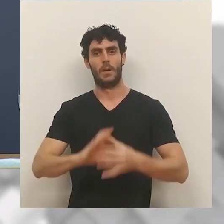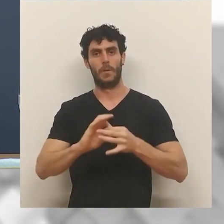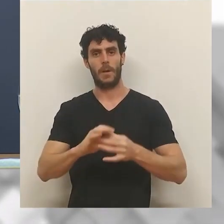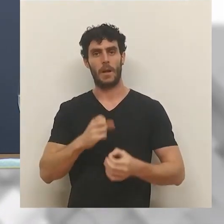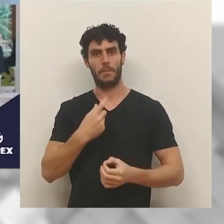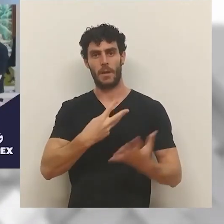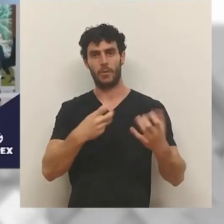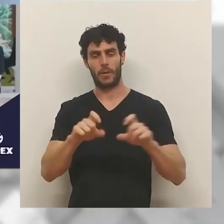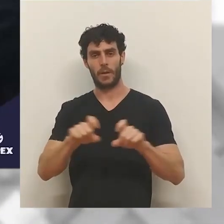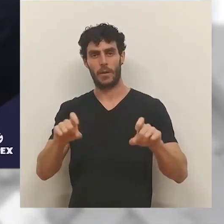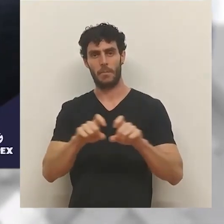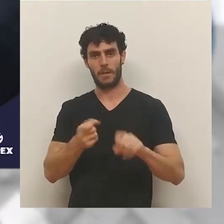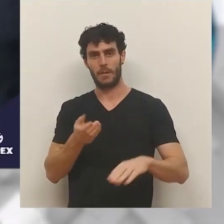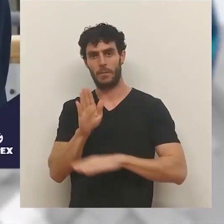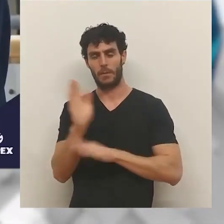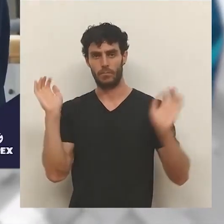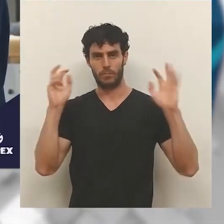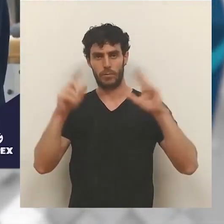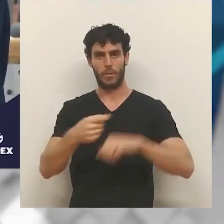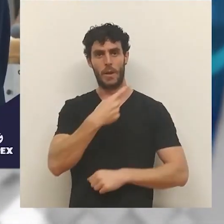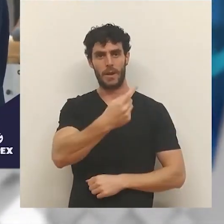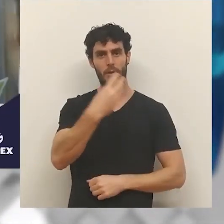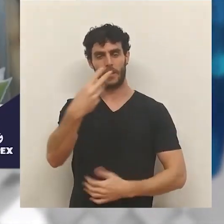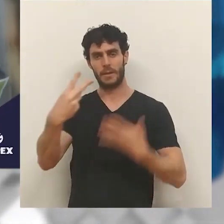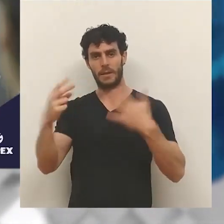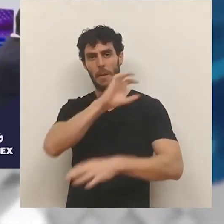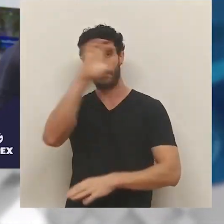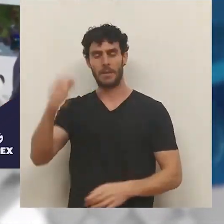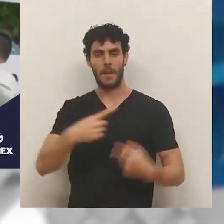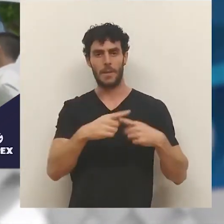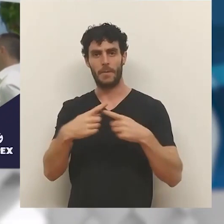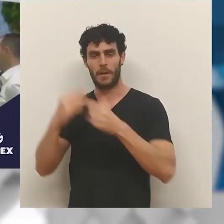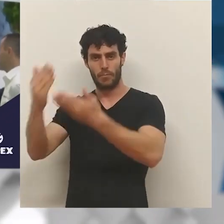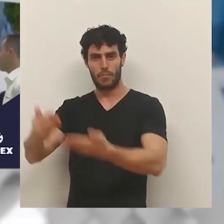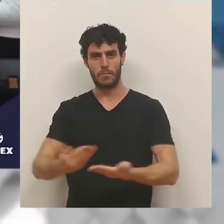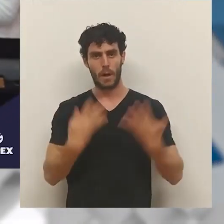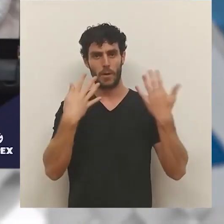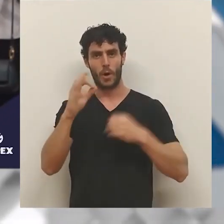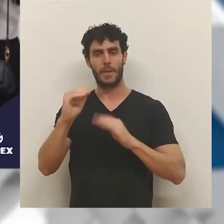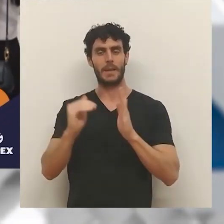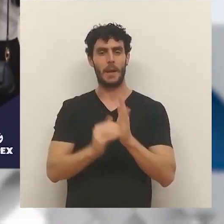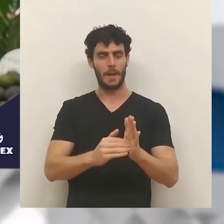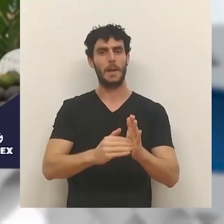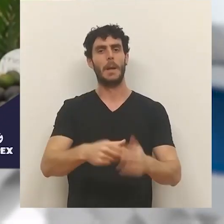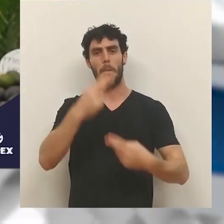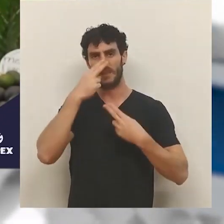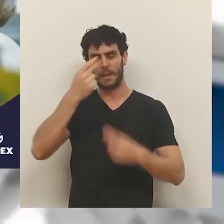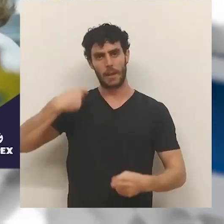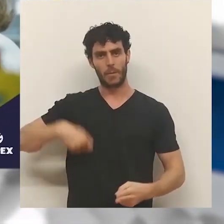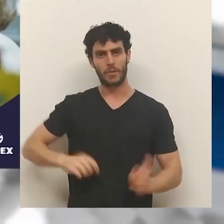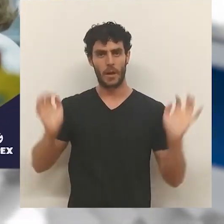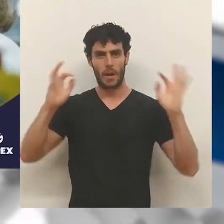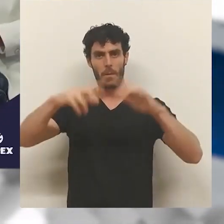la feria. La feria reunirá a 1.800 empresas expositoras de 137 países y prevé recibir a más de